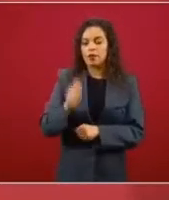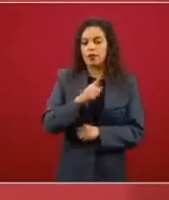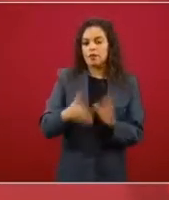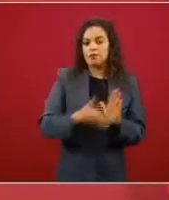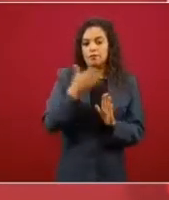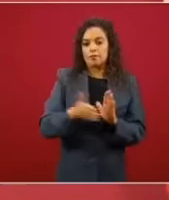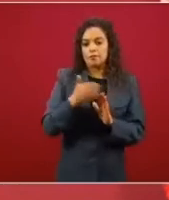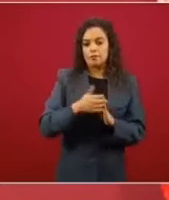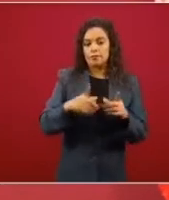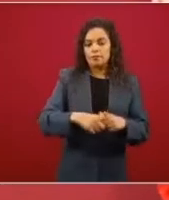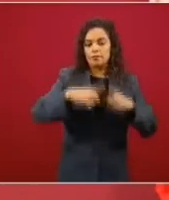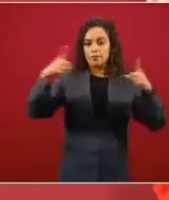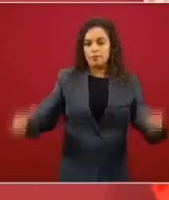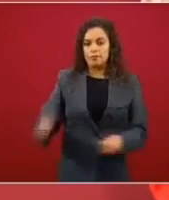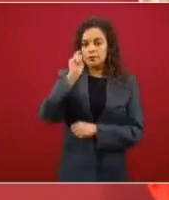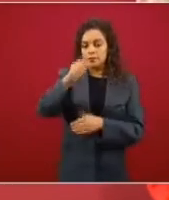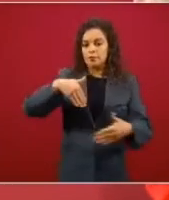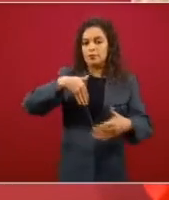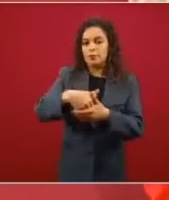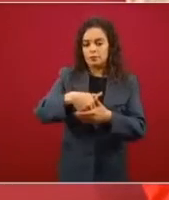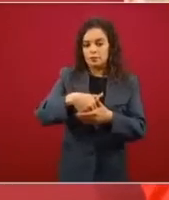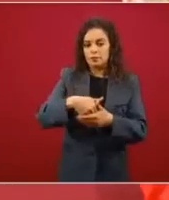puerto de Coatzacoalcos.